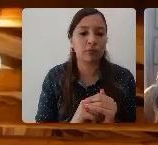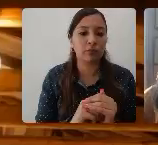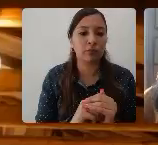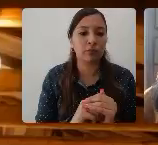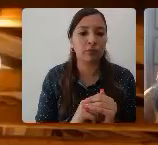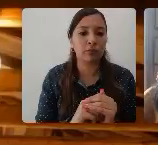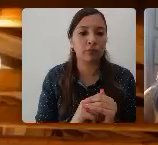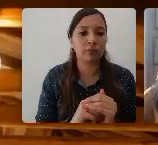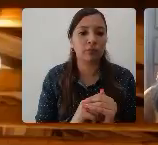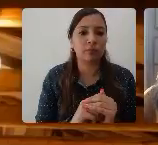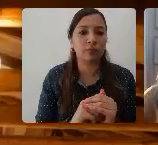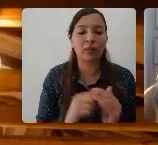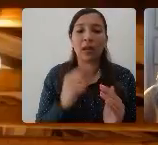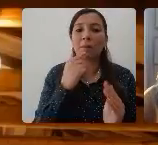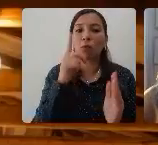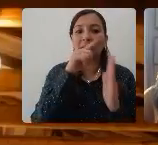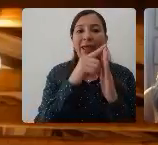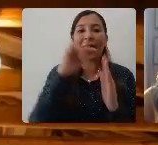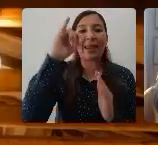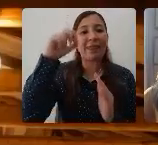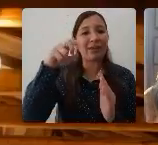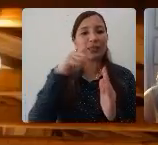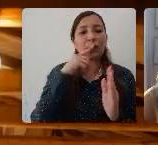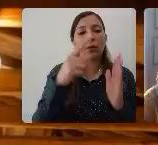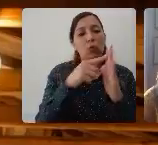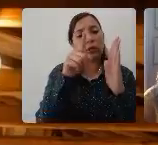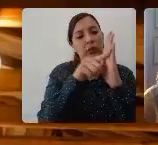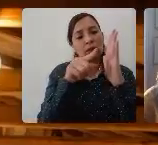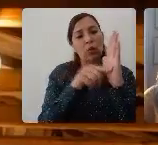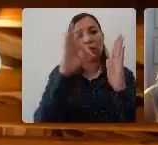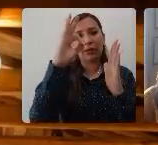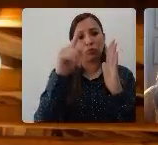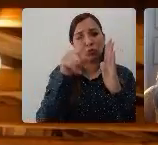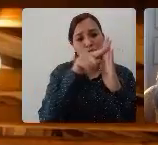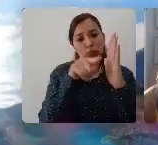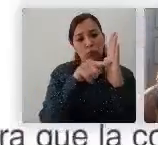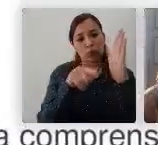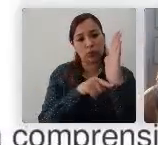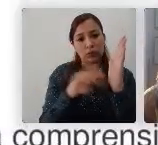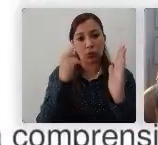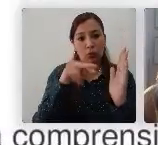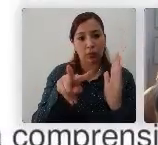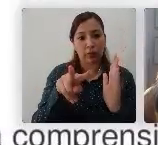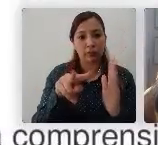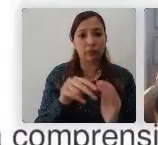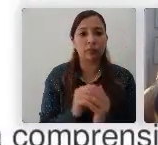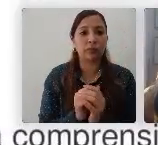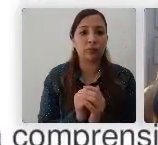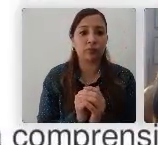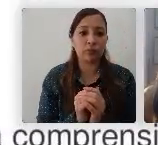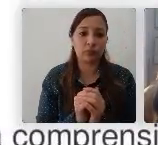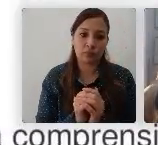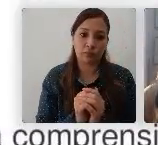vamos a hacer algunas reflexiones y conclusiones finales a partir de estos dos primeros entonces